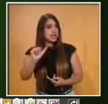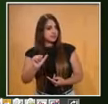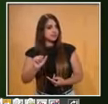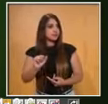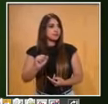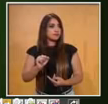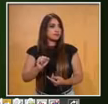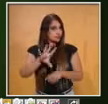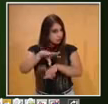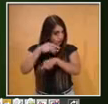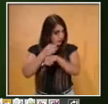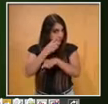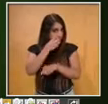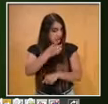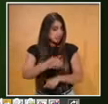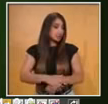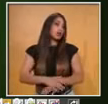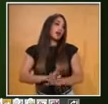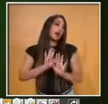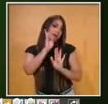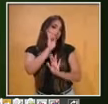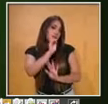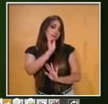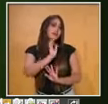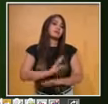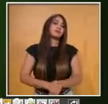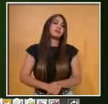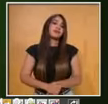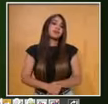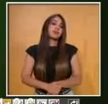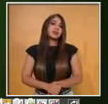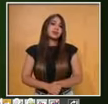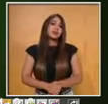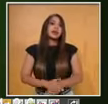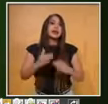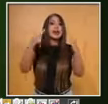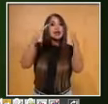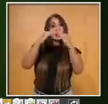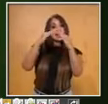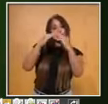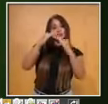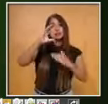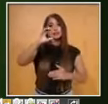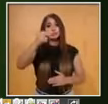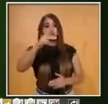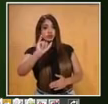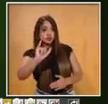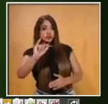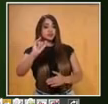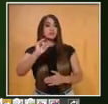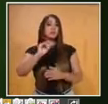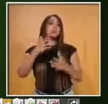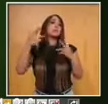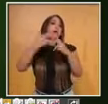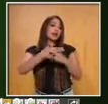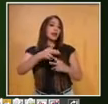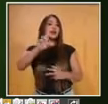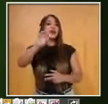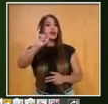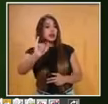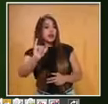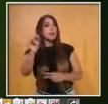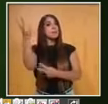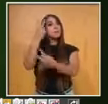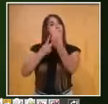adivinanza. Vamos a ver si lo descubres. En casa de Chi mataron a Ri. Vino Mo